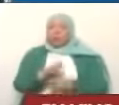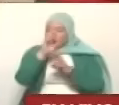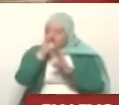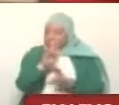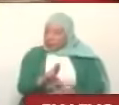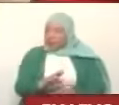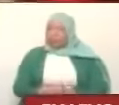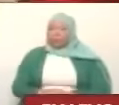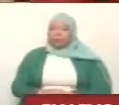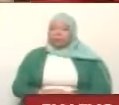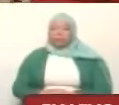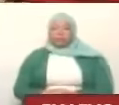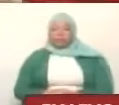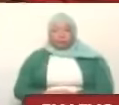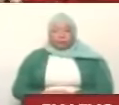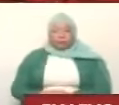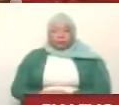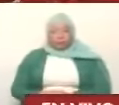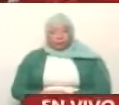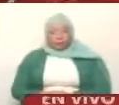respeten.